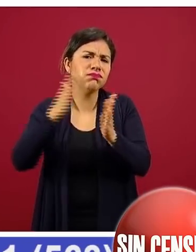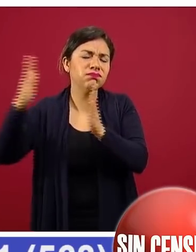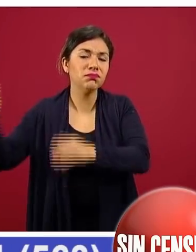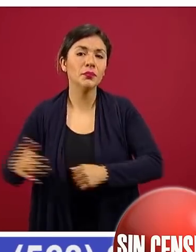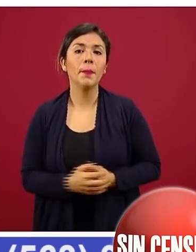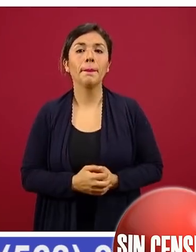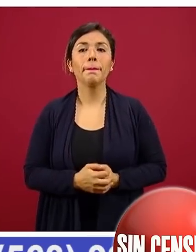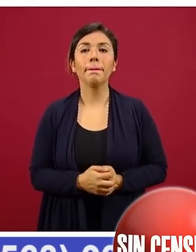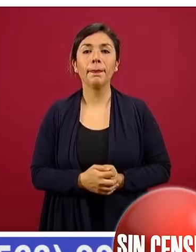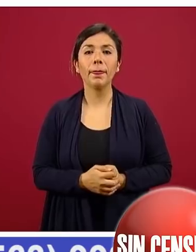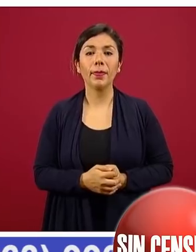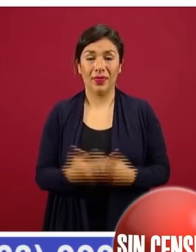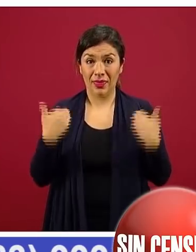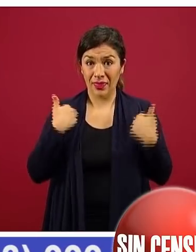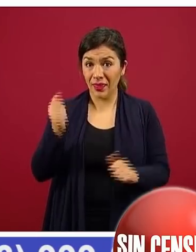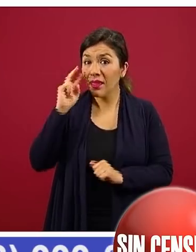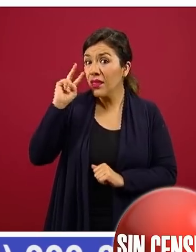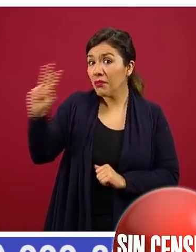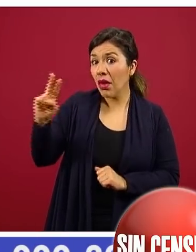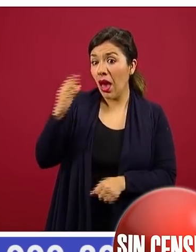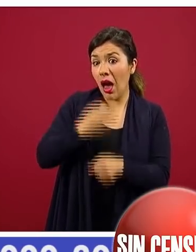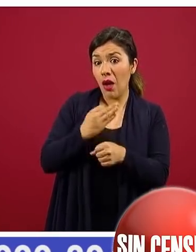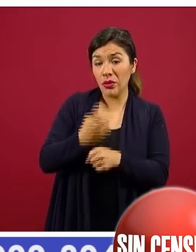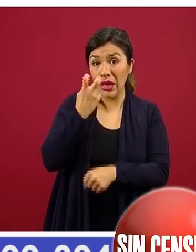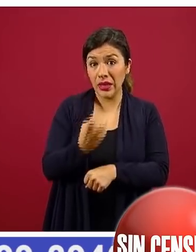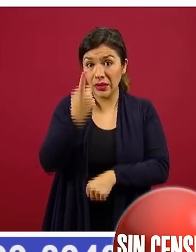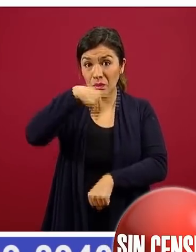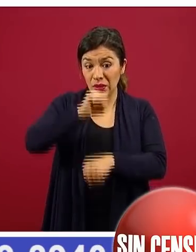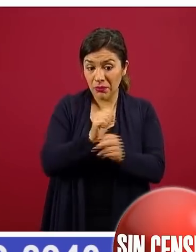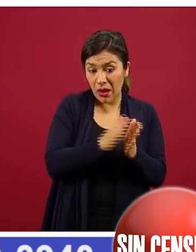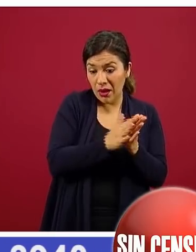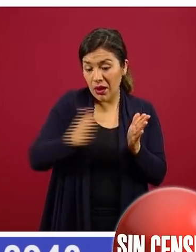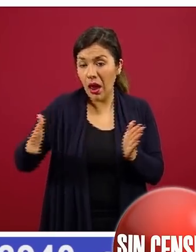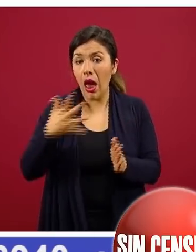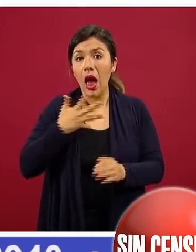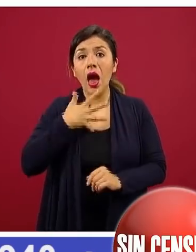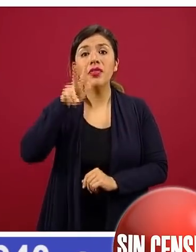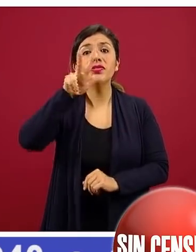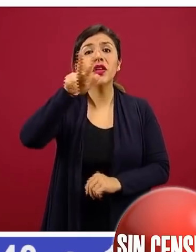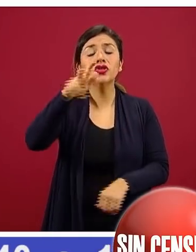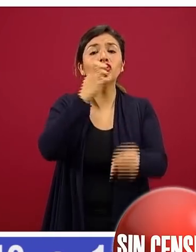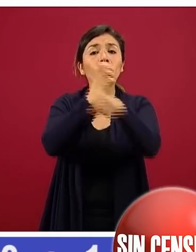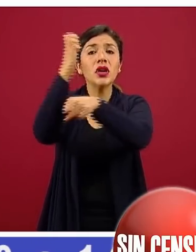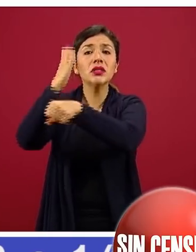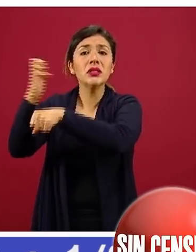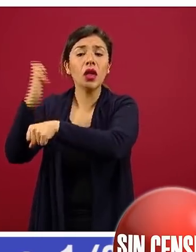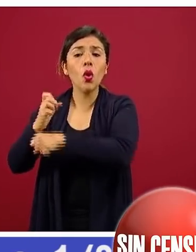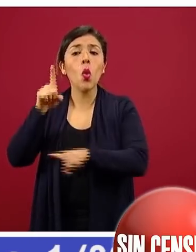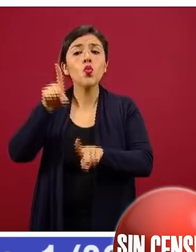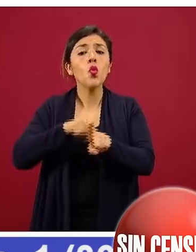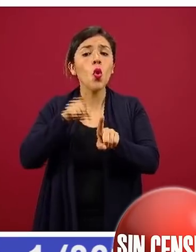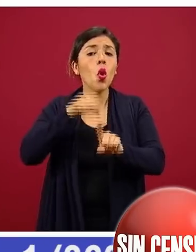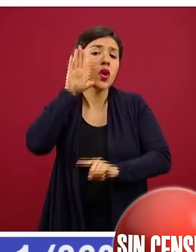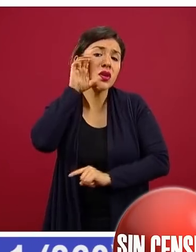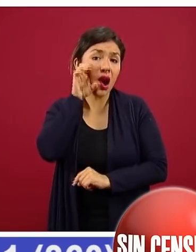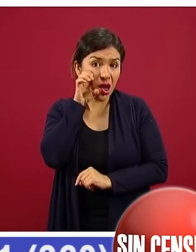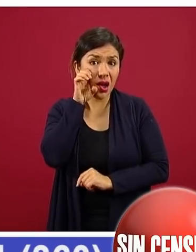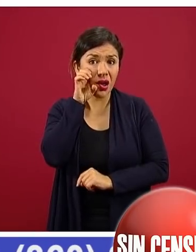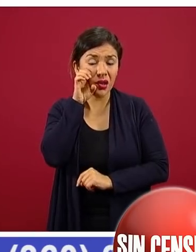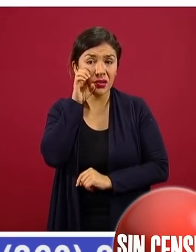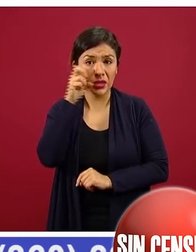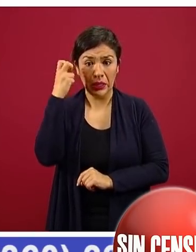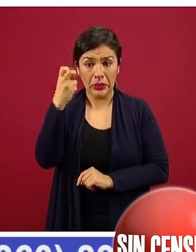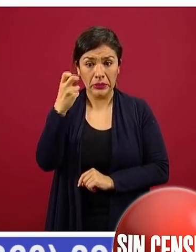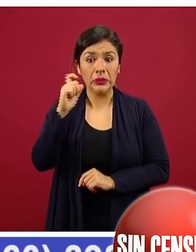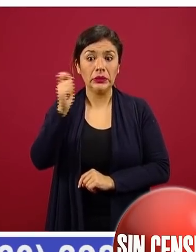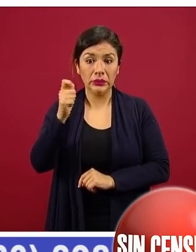Vemos en la diapositiva cómo estamos en esta semana. Tenemos 18 estados en anaranjado, esto es